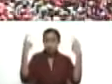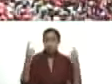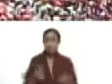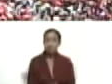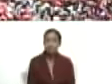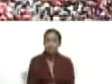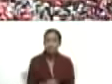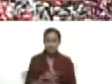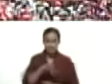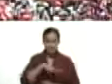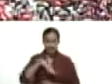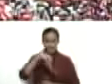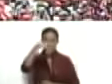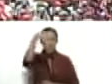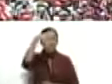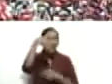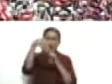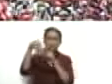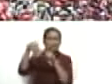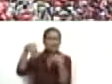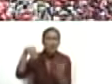el espíritu de venganza.